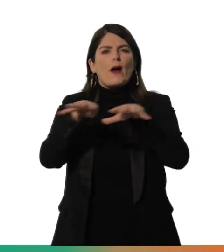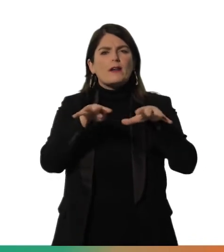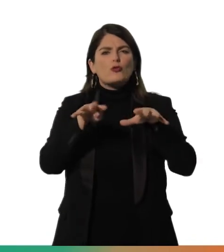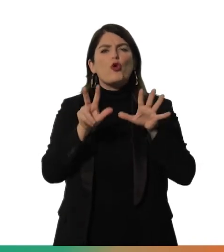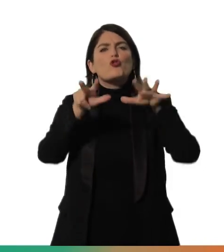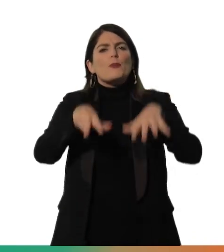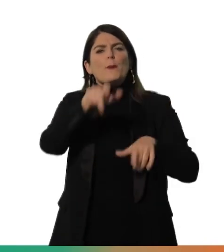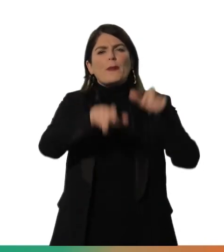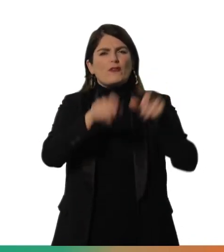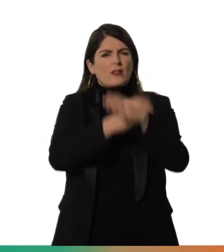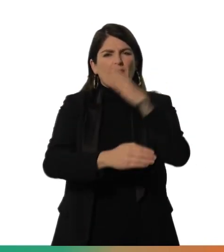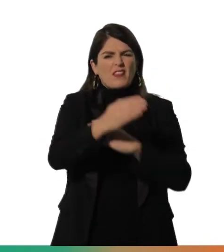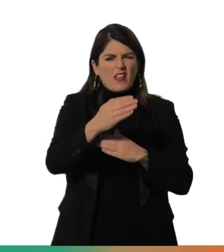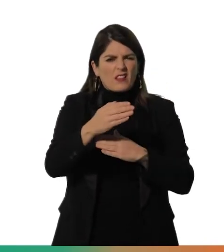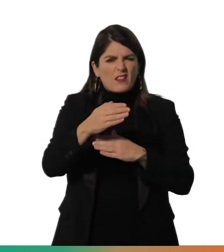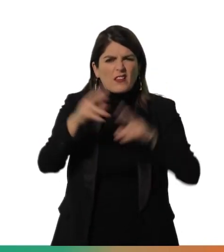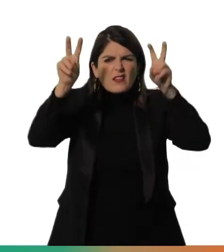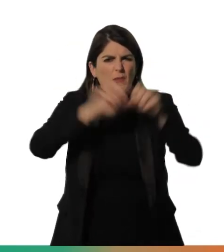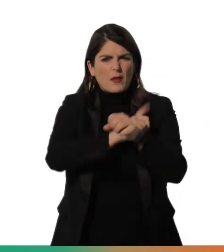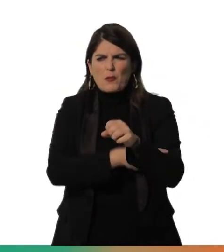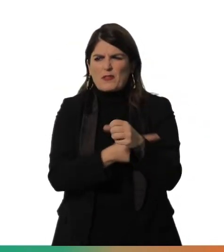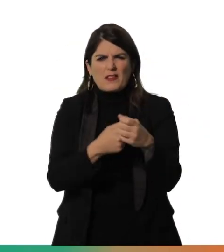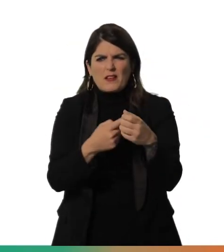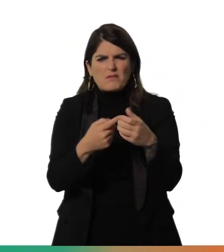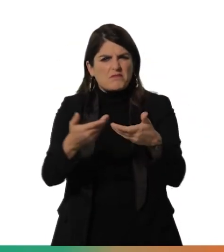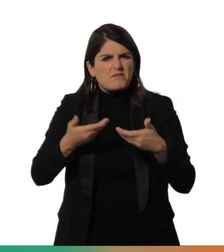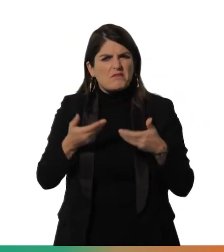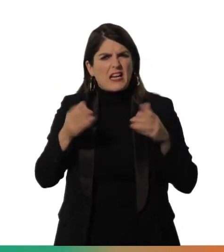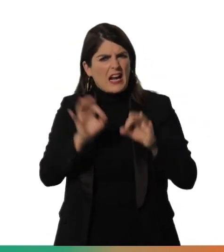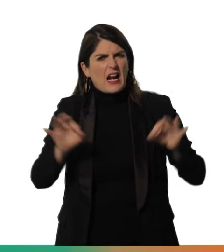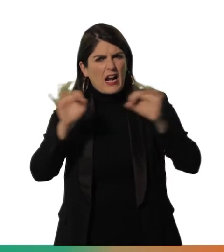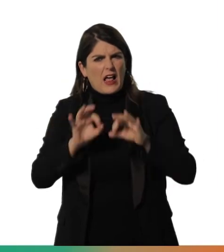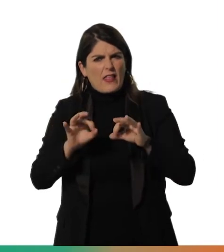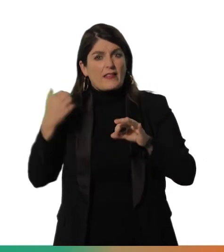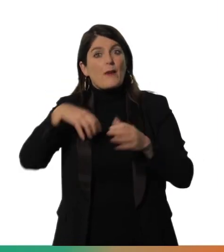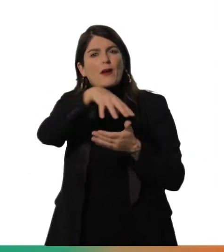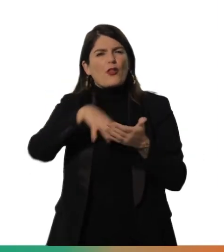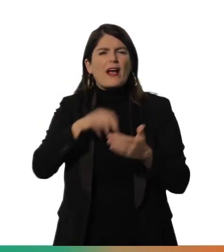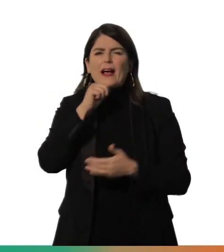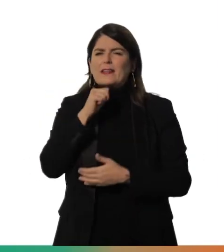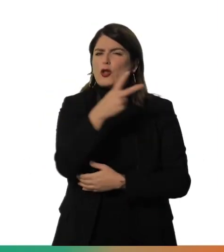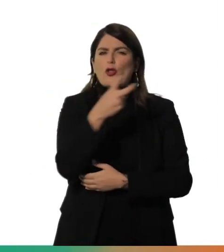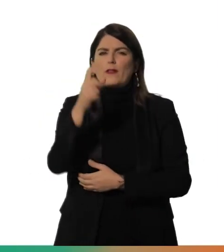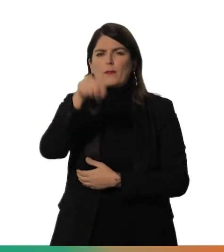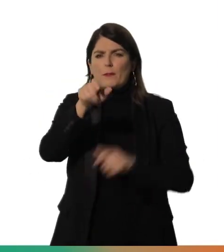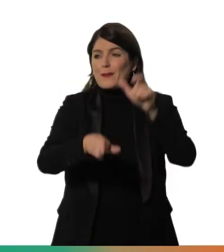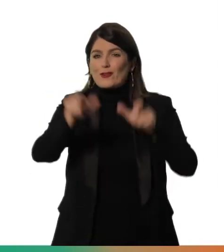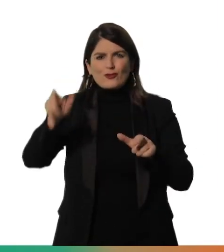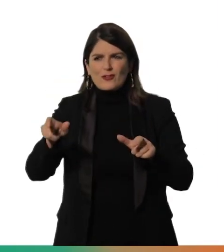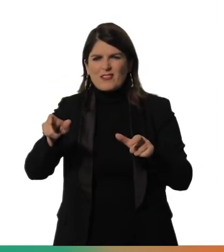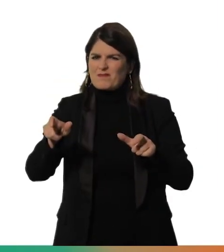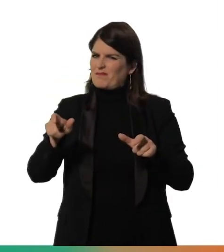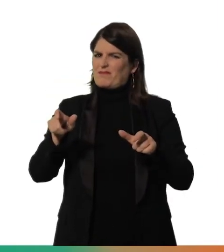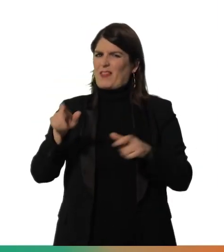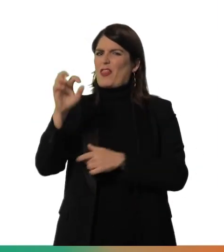con 8.000 discapacitados, no tengamos nada. Y una ciudad de Barcelona, con 200.000 casi discapacitados,